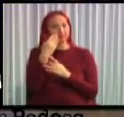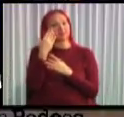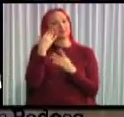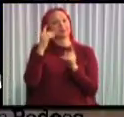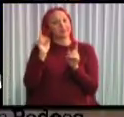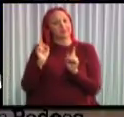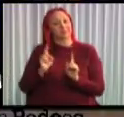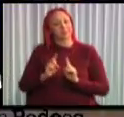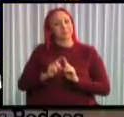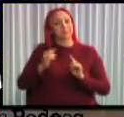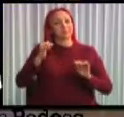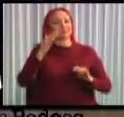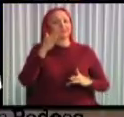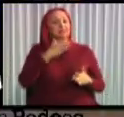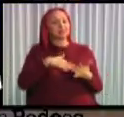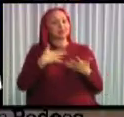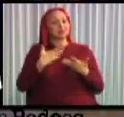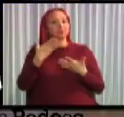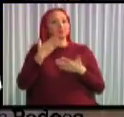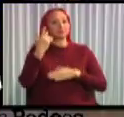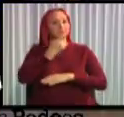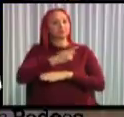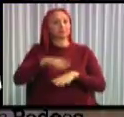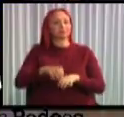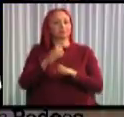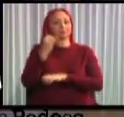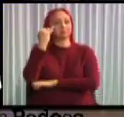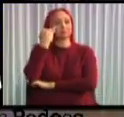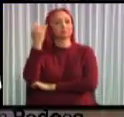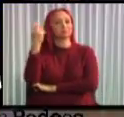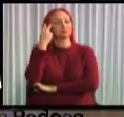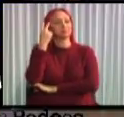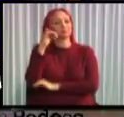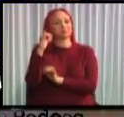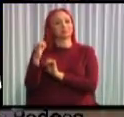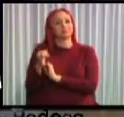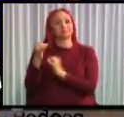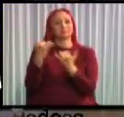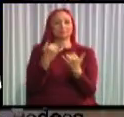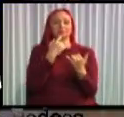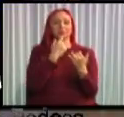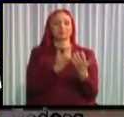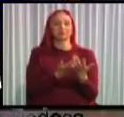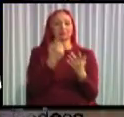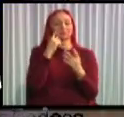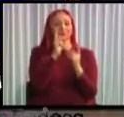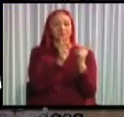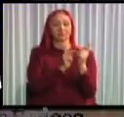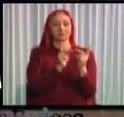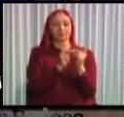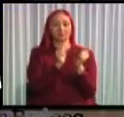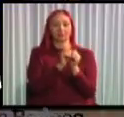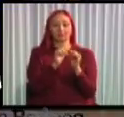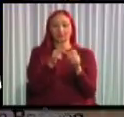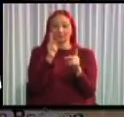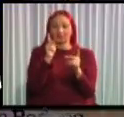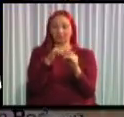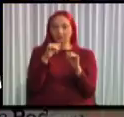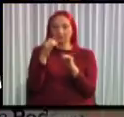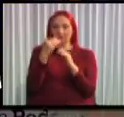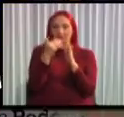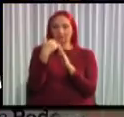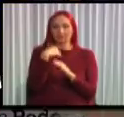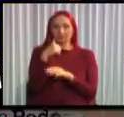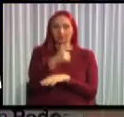que si algunos un día tomaron esas ideas para hacer dinero ahora, como lo decía don Roger, y perfeccionar los juegos que antes se tenían en